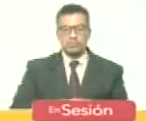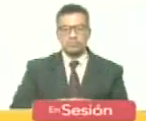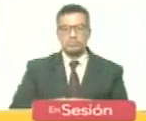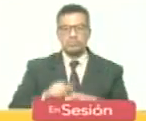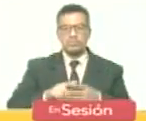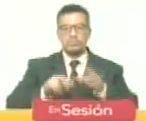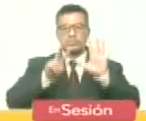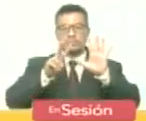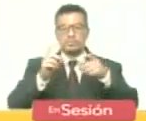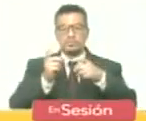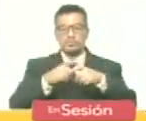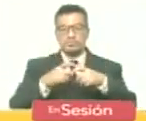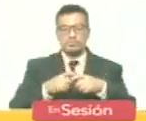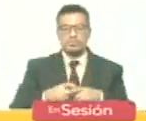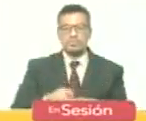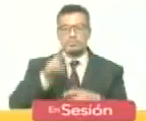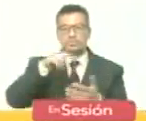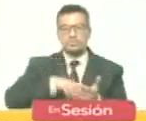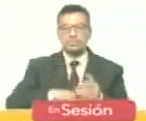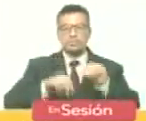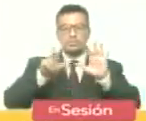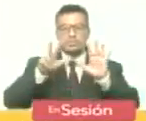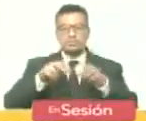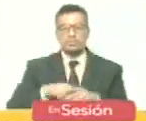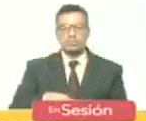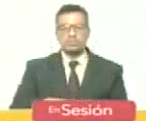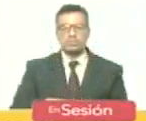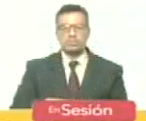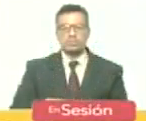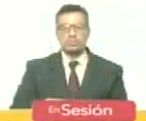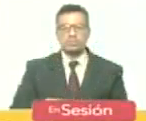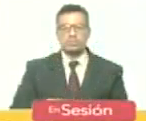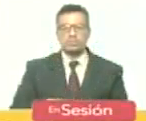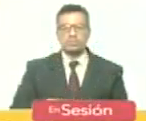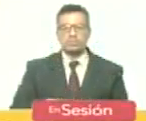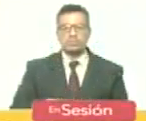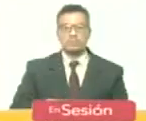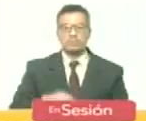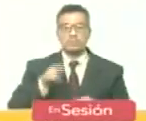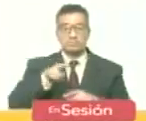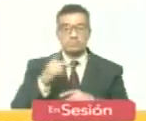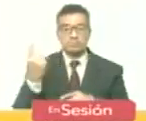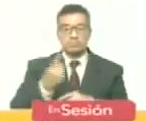7 de agosto del 2018, incluso tiró al pajón,